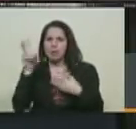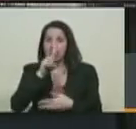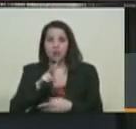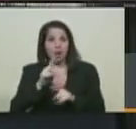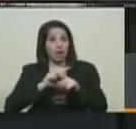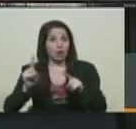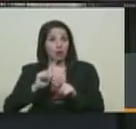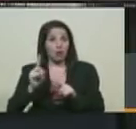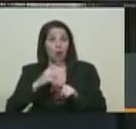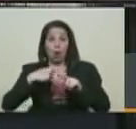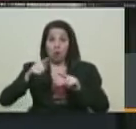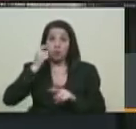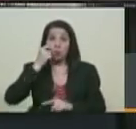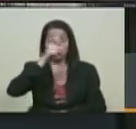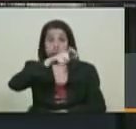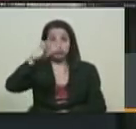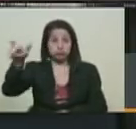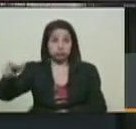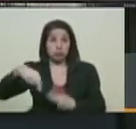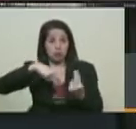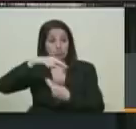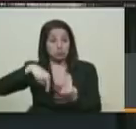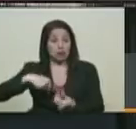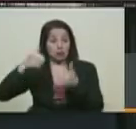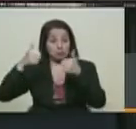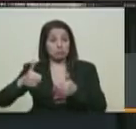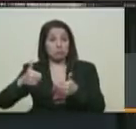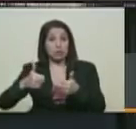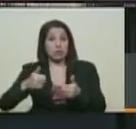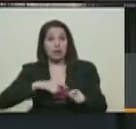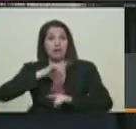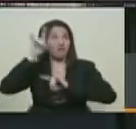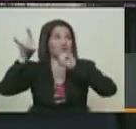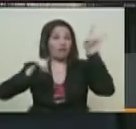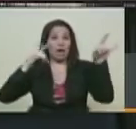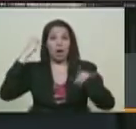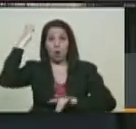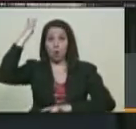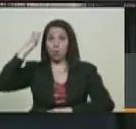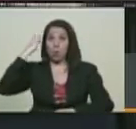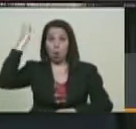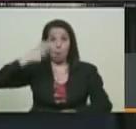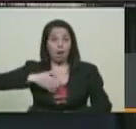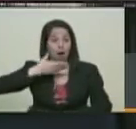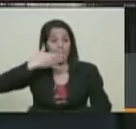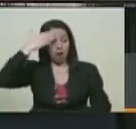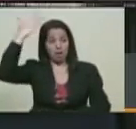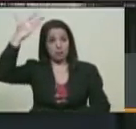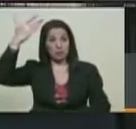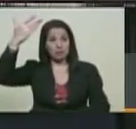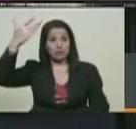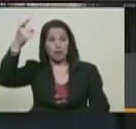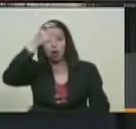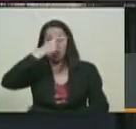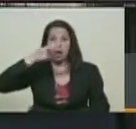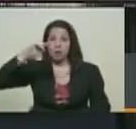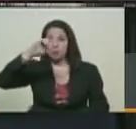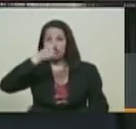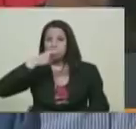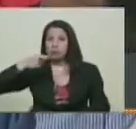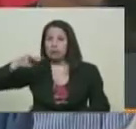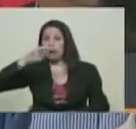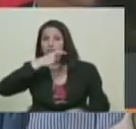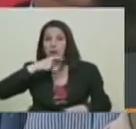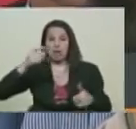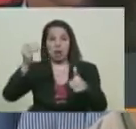Quinto y otros compañeros han viajado a Europa, a los mundos árabes, a buscar y a